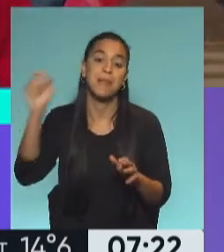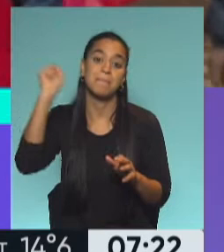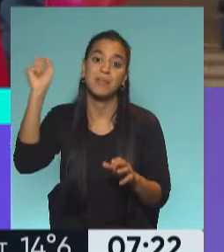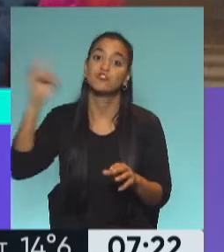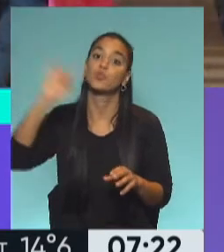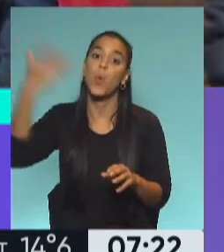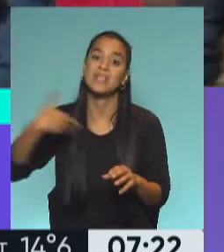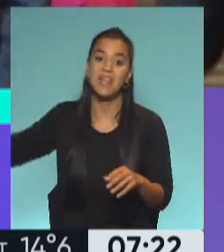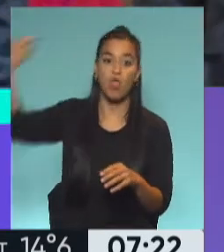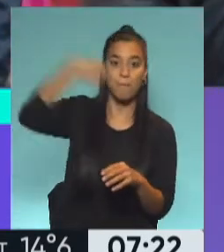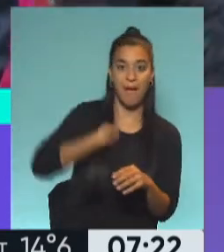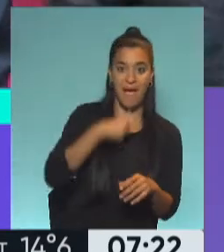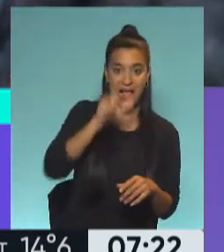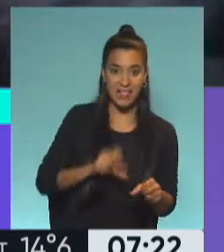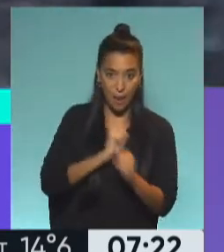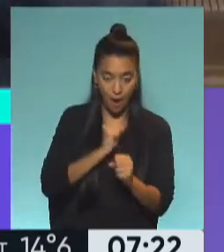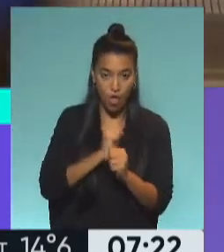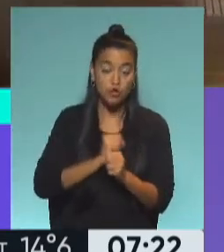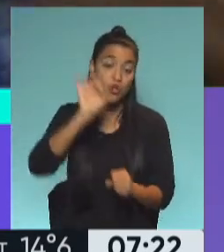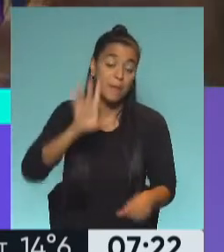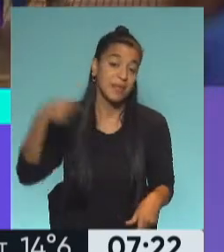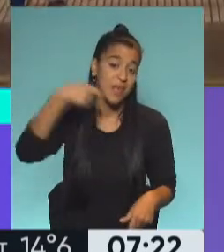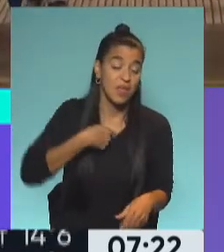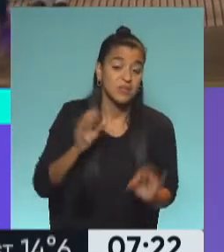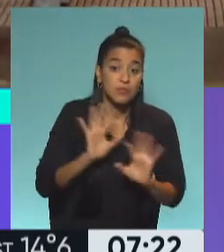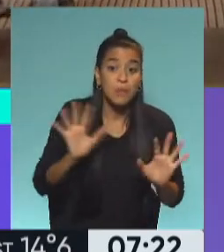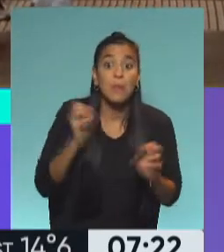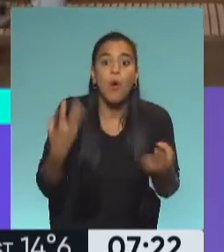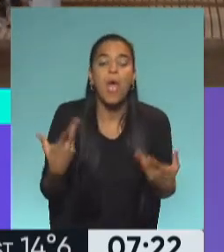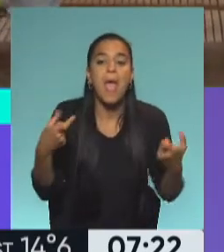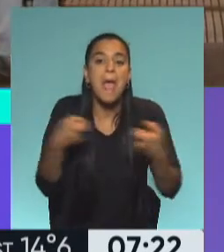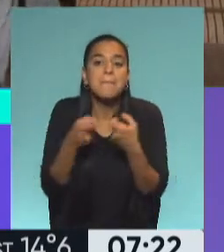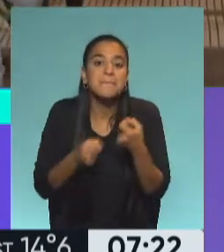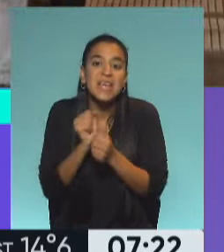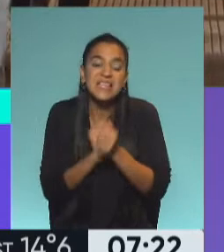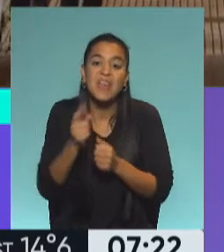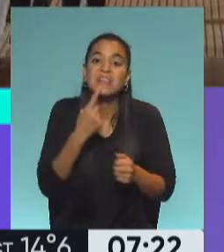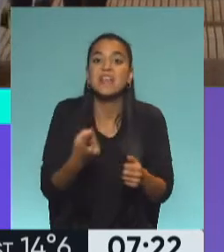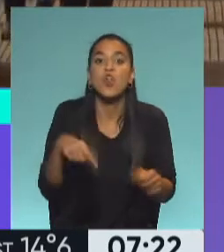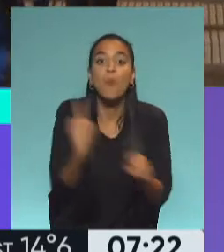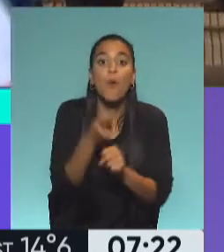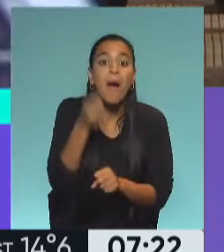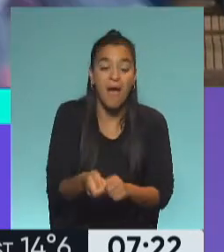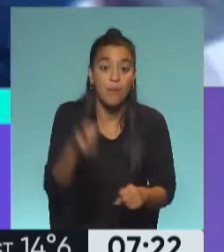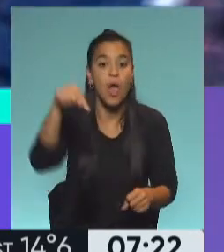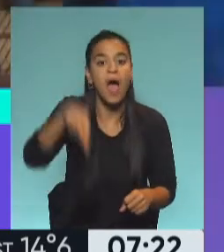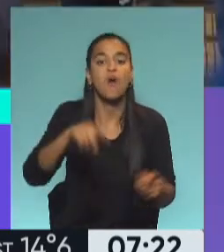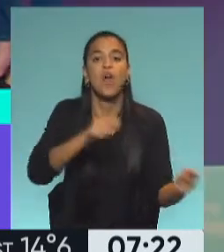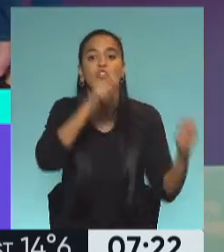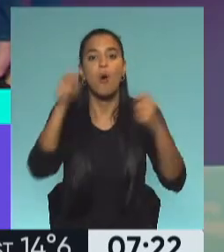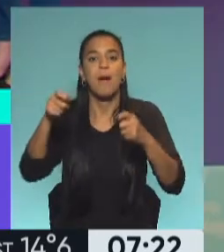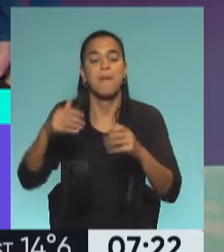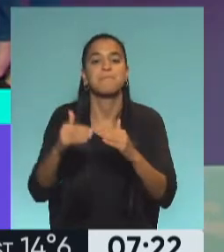del Estado, que inclusive a veces era lo único que recibía porque la empresa le decía, yo no te puedo pagar. Claro. Ahora eso se lleva a 22.000